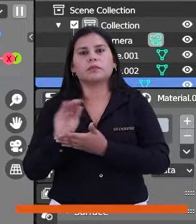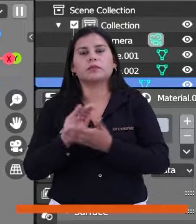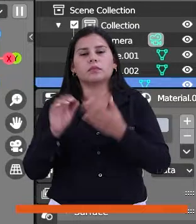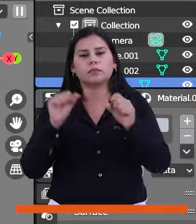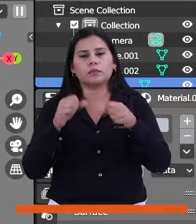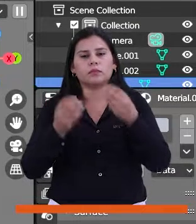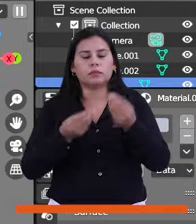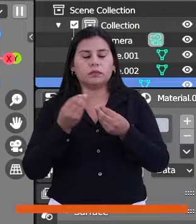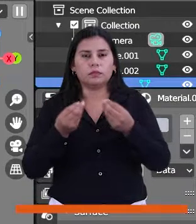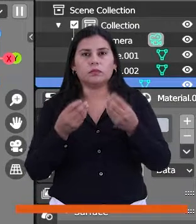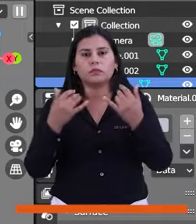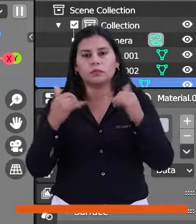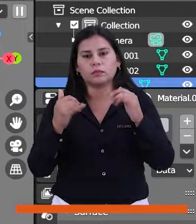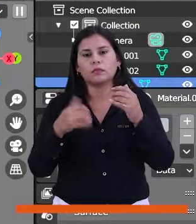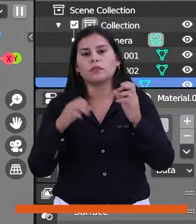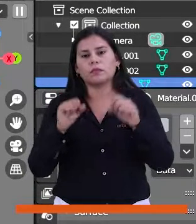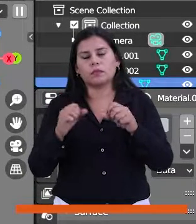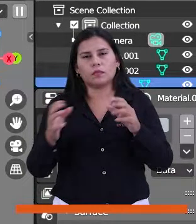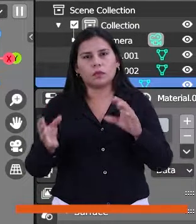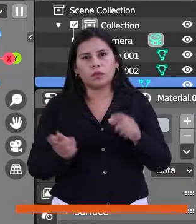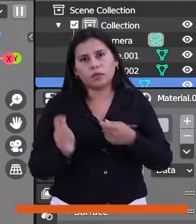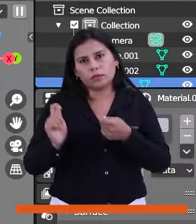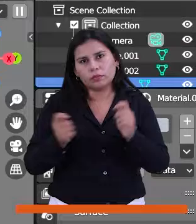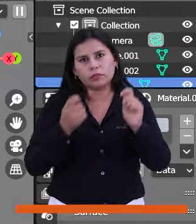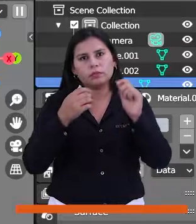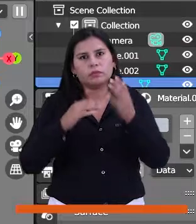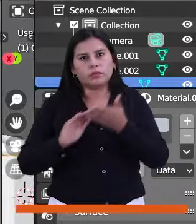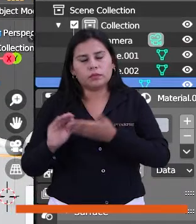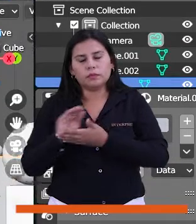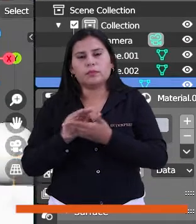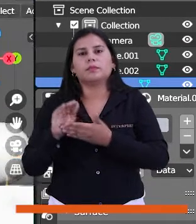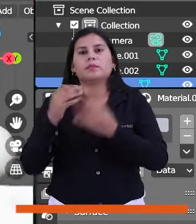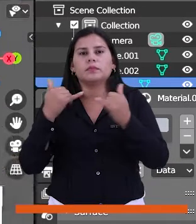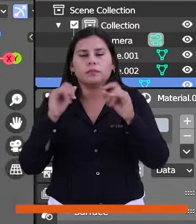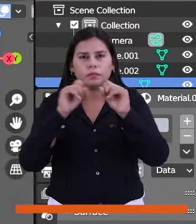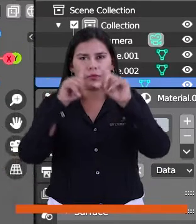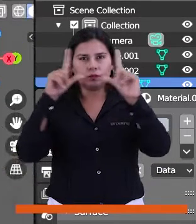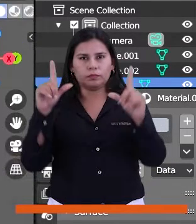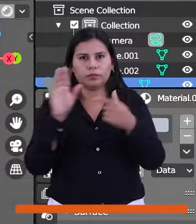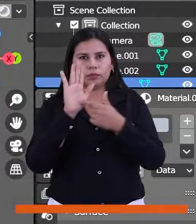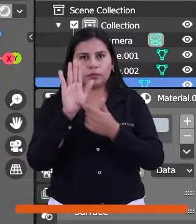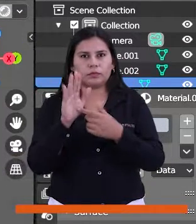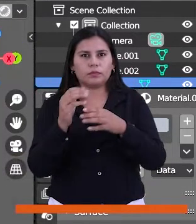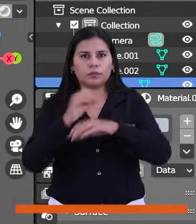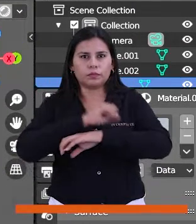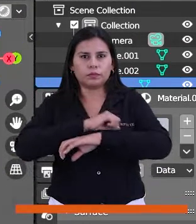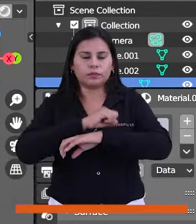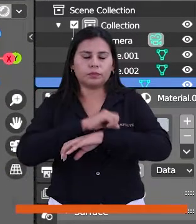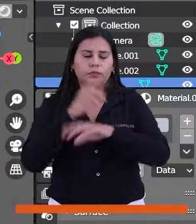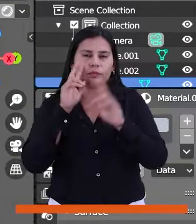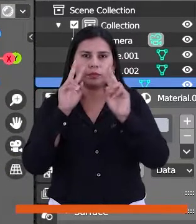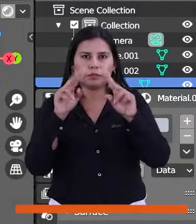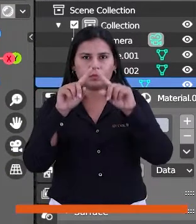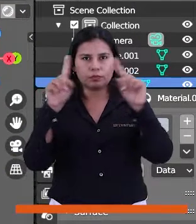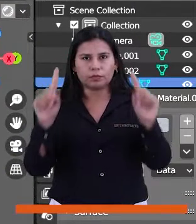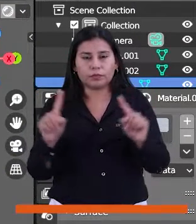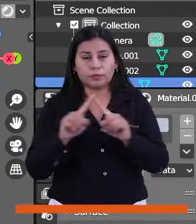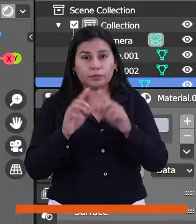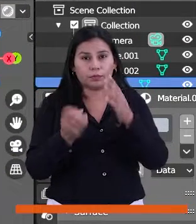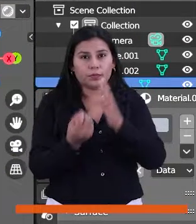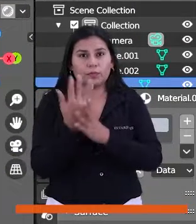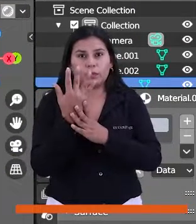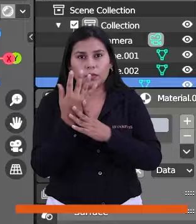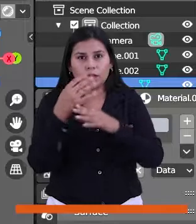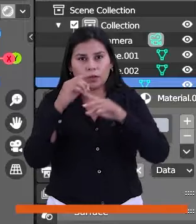lo mantengo presionado y lo arrastro. Entonces aquí nos aparece una nueva ventana. En esta